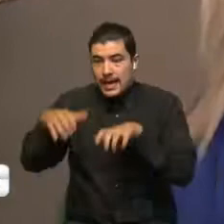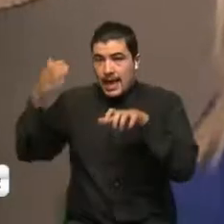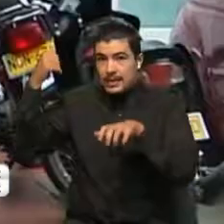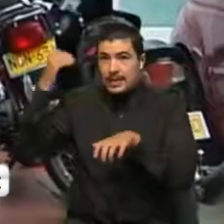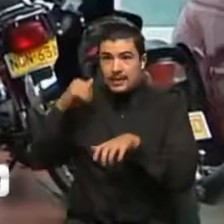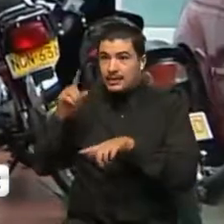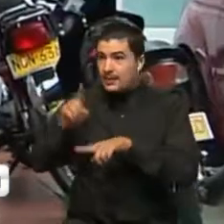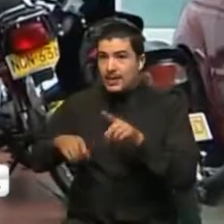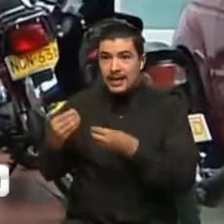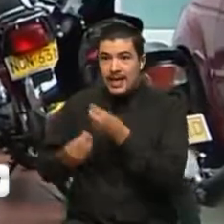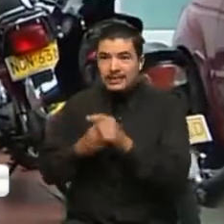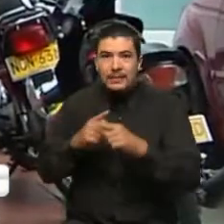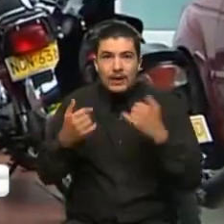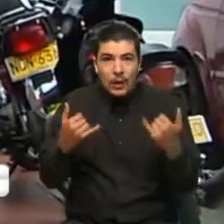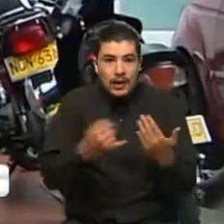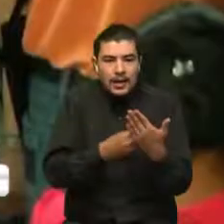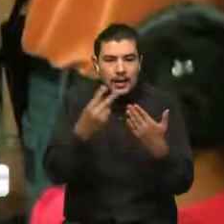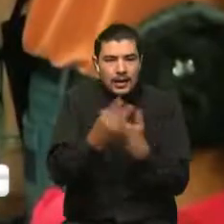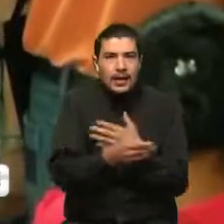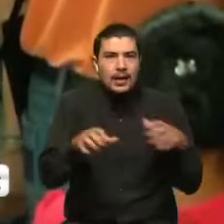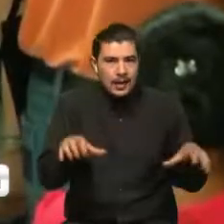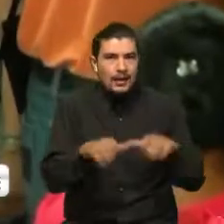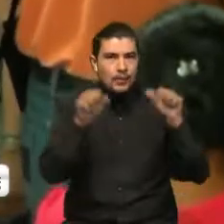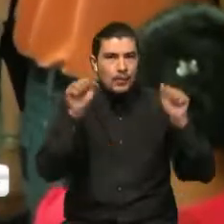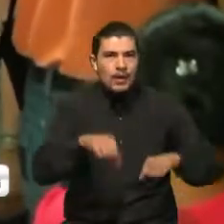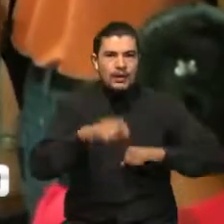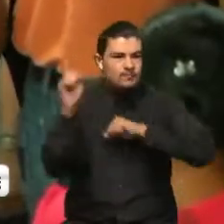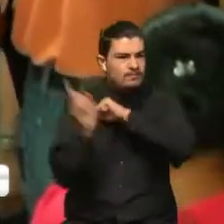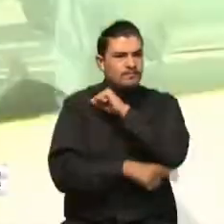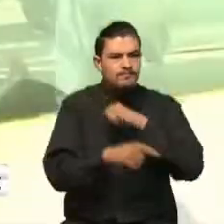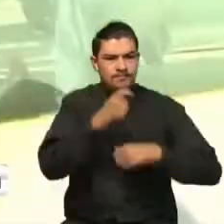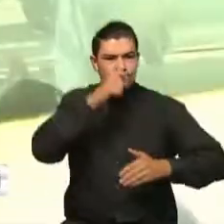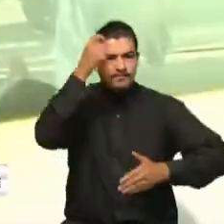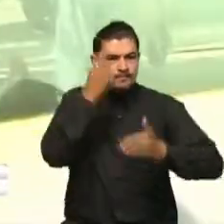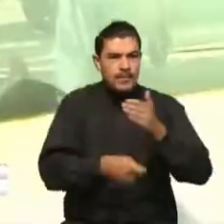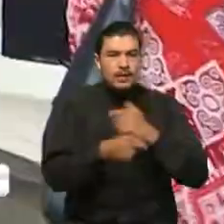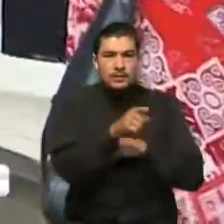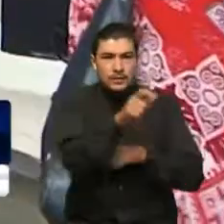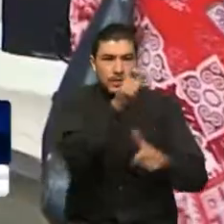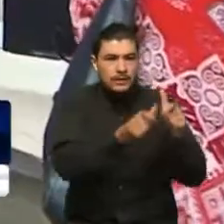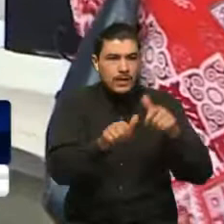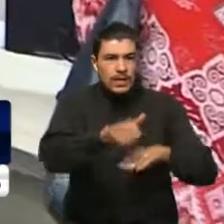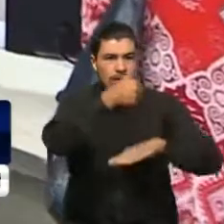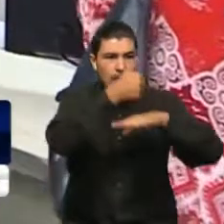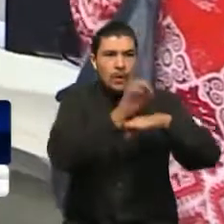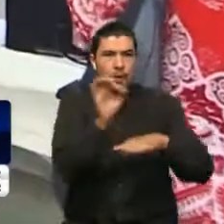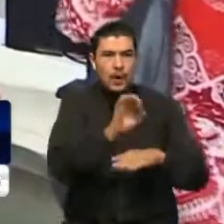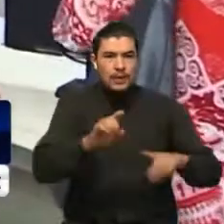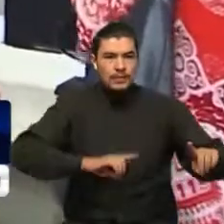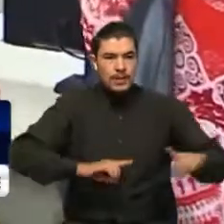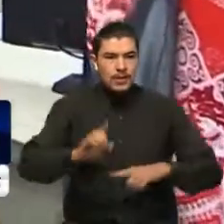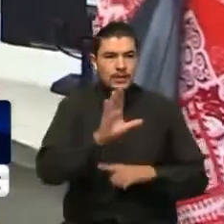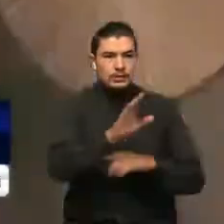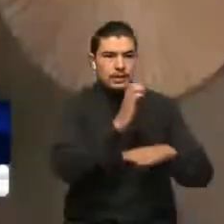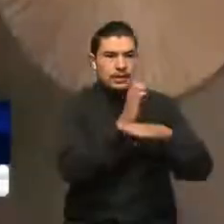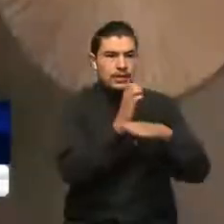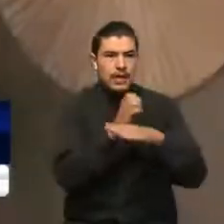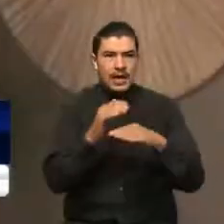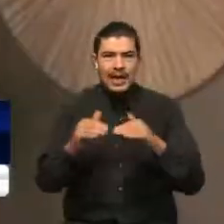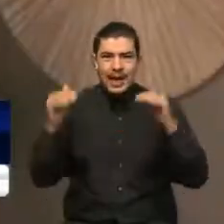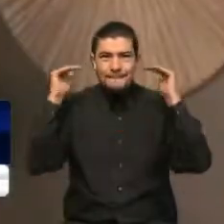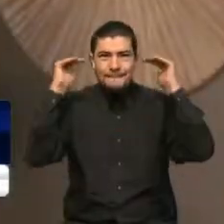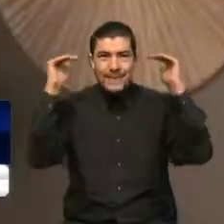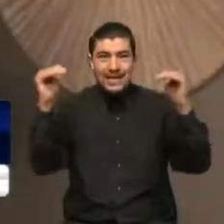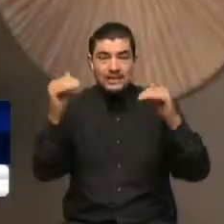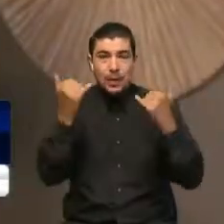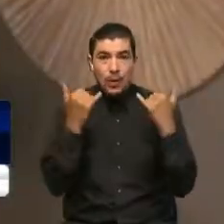anteriormente algunas multas cambian y otras buscan multar a los gerentes y administradores la máxima que tenemos hoy